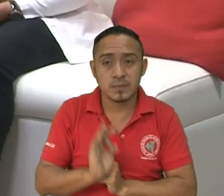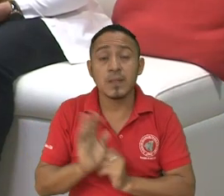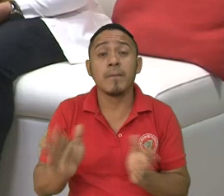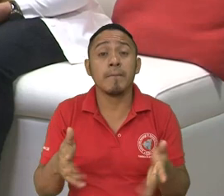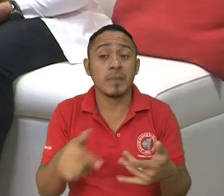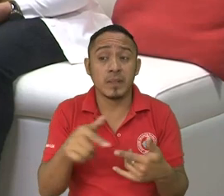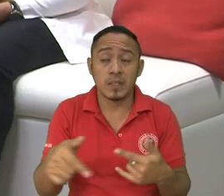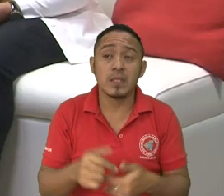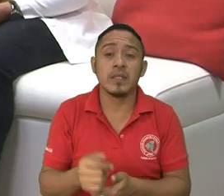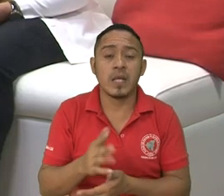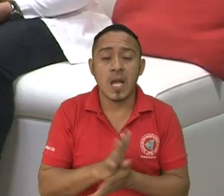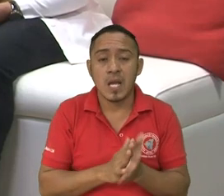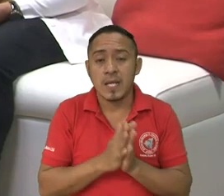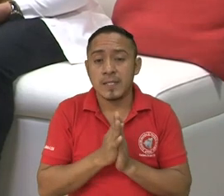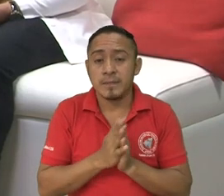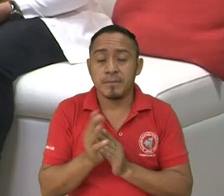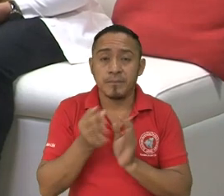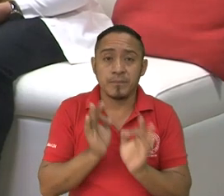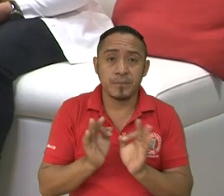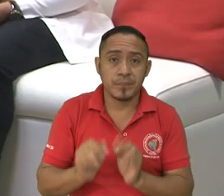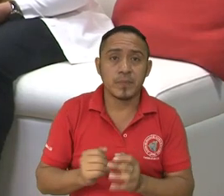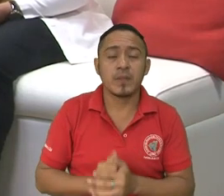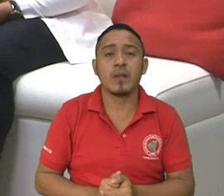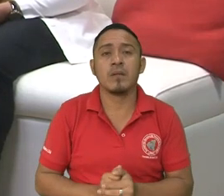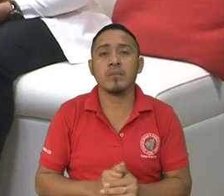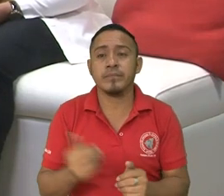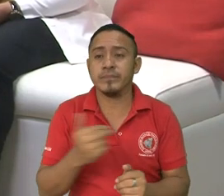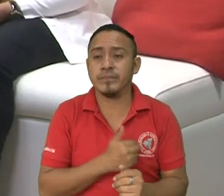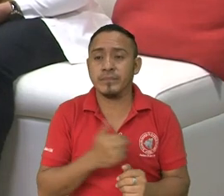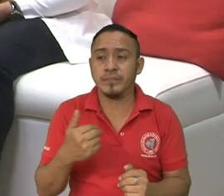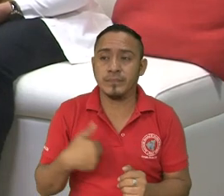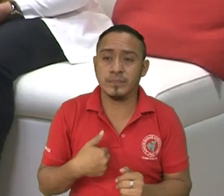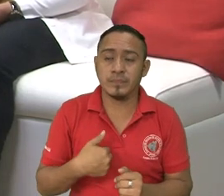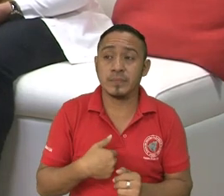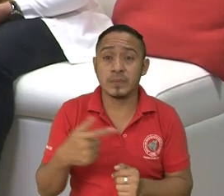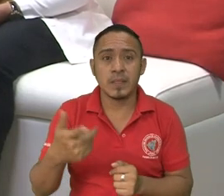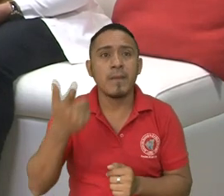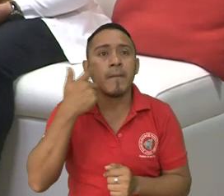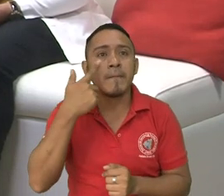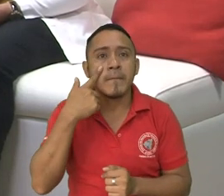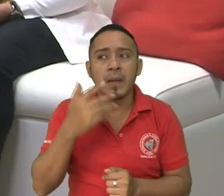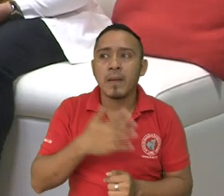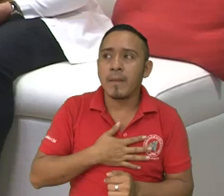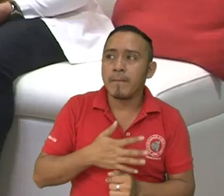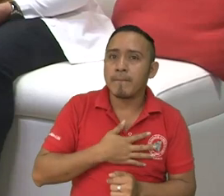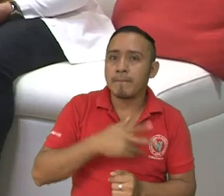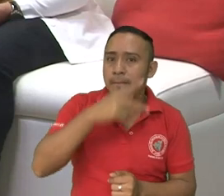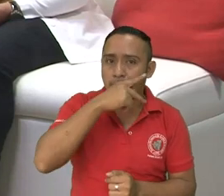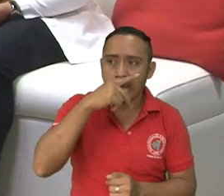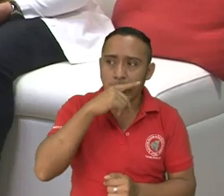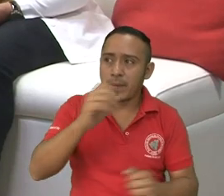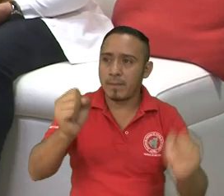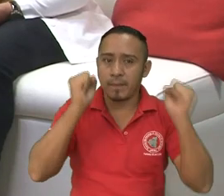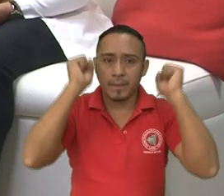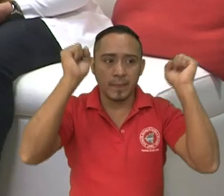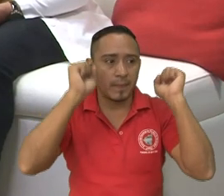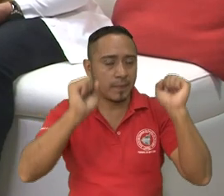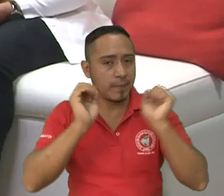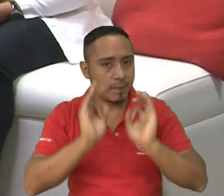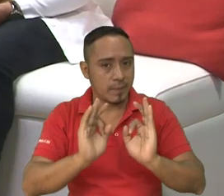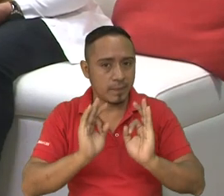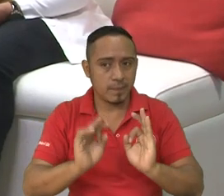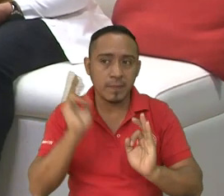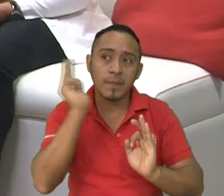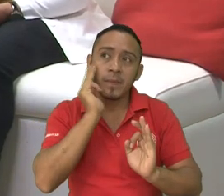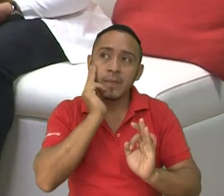él ya se vaya entrando en ambiente, vaya entrando en lugar donde diga, ve, mi papito me está premiando, o mi mamita, no